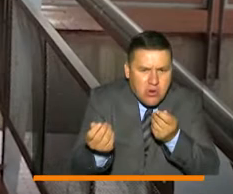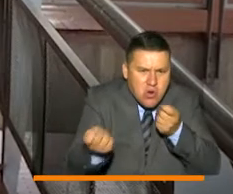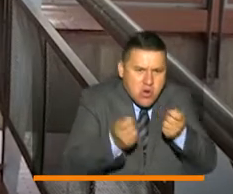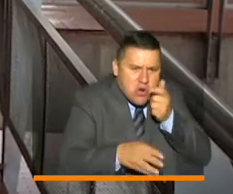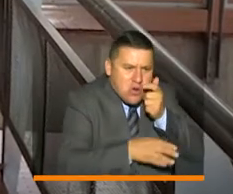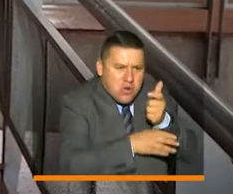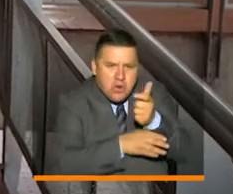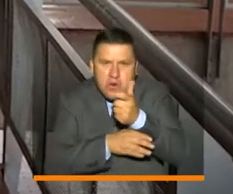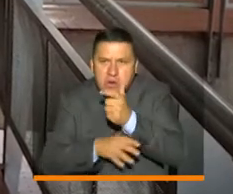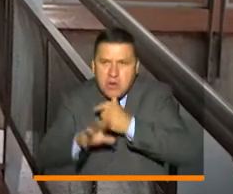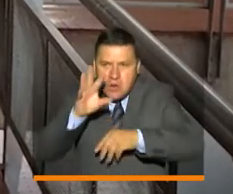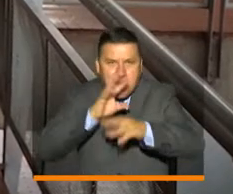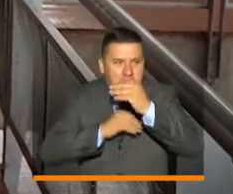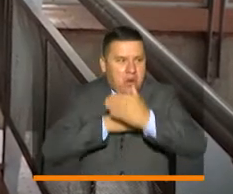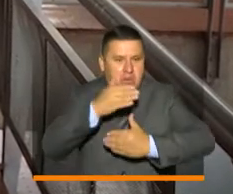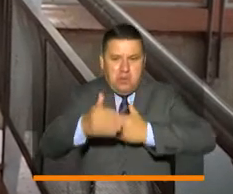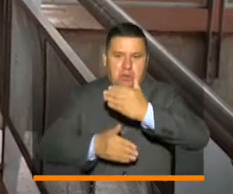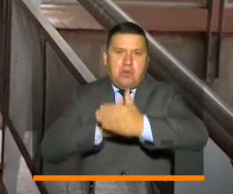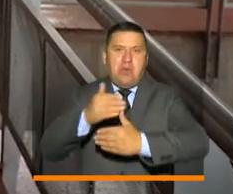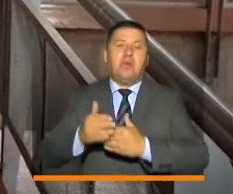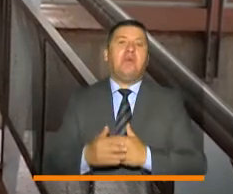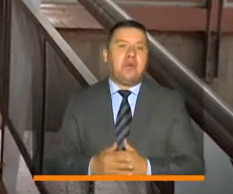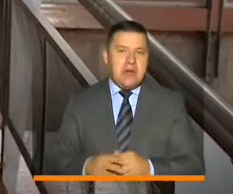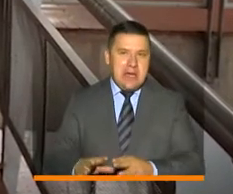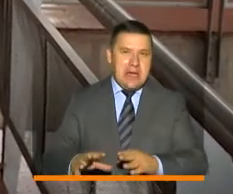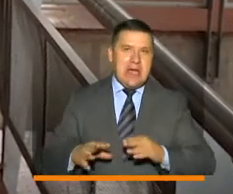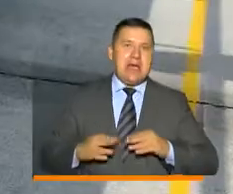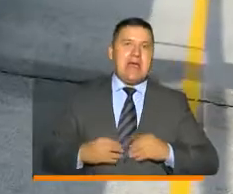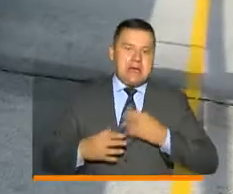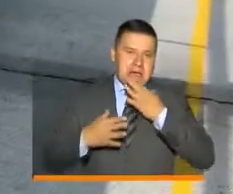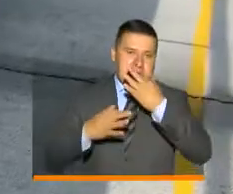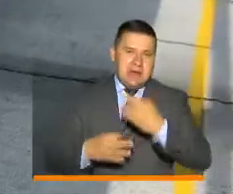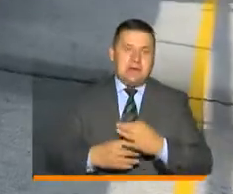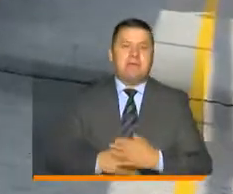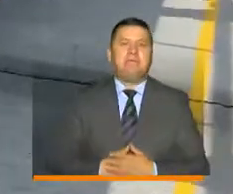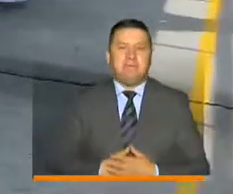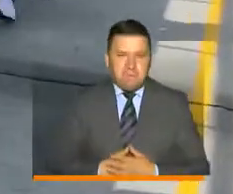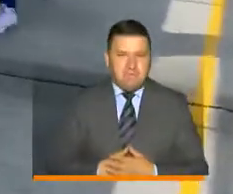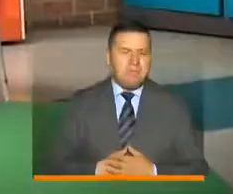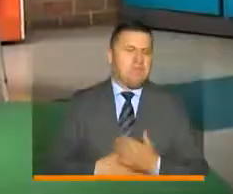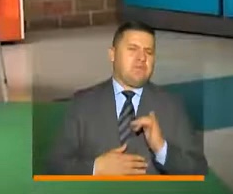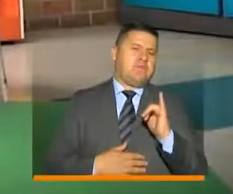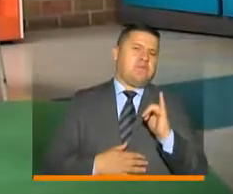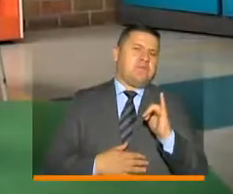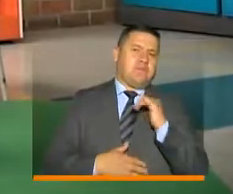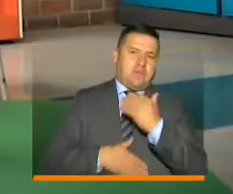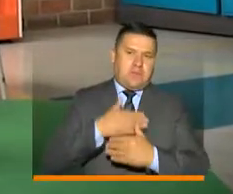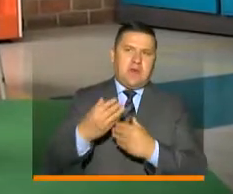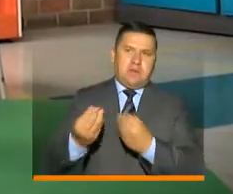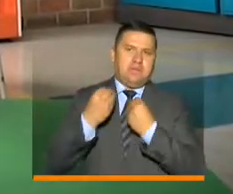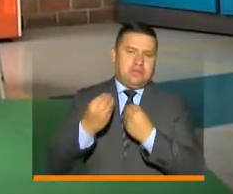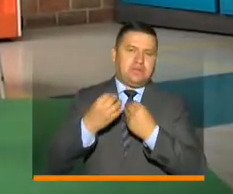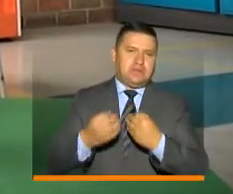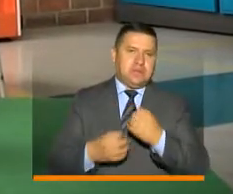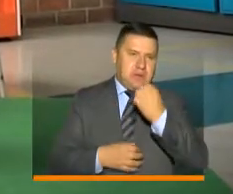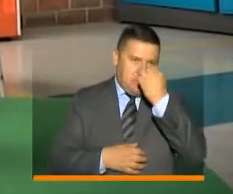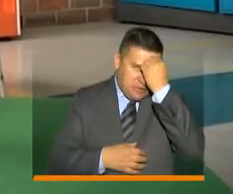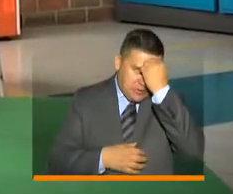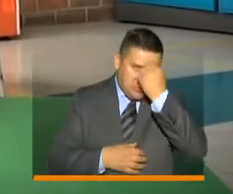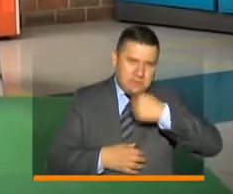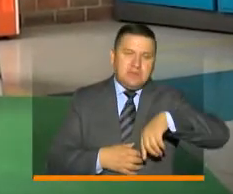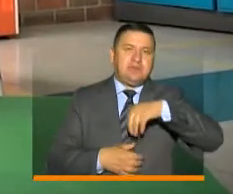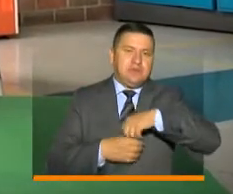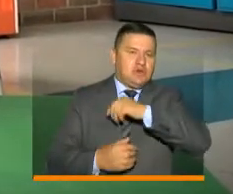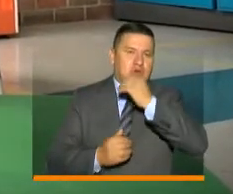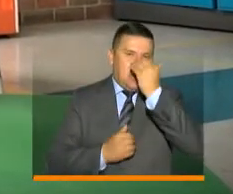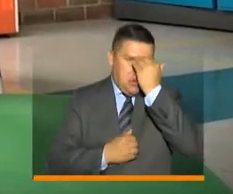permita ir aprendiendo poco a poco a aceptar esta nueva realidad. Hemos hecho todo el proceso de formación con nuestros maestros.